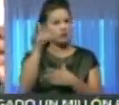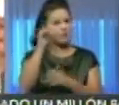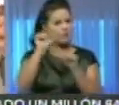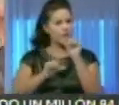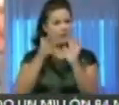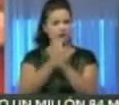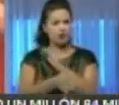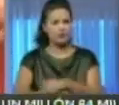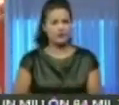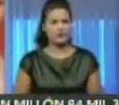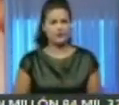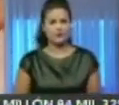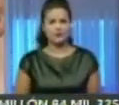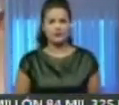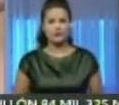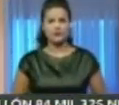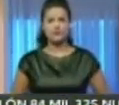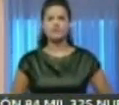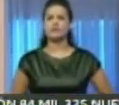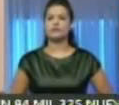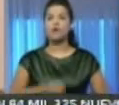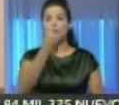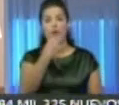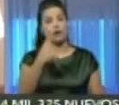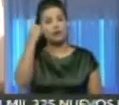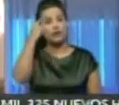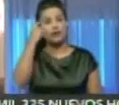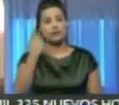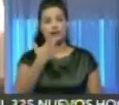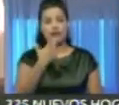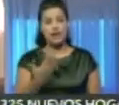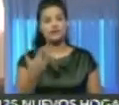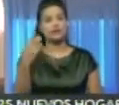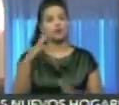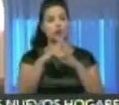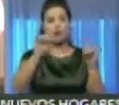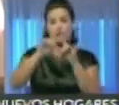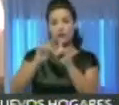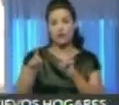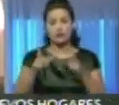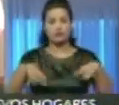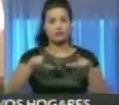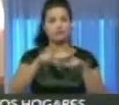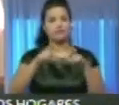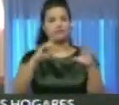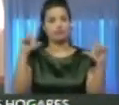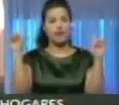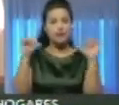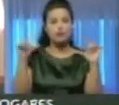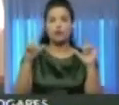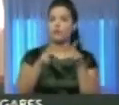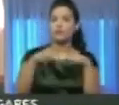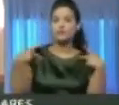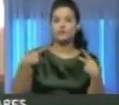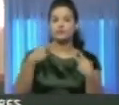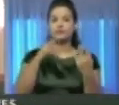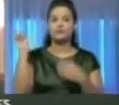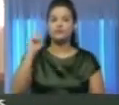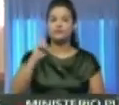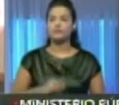palabras. Muy buenos días. Agradeciendo la presencia de todos los medios de comunicación, quiero informar al pueblo de